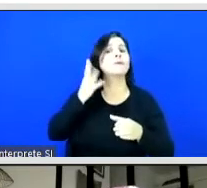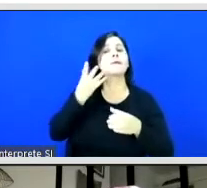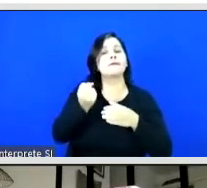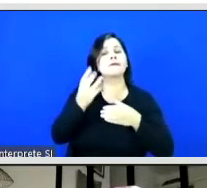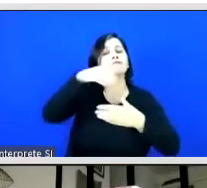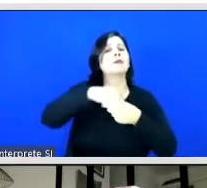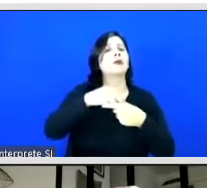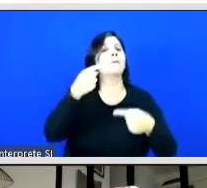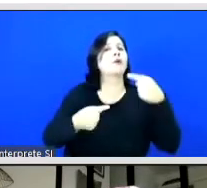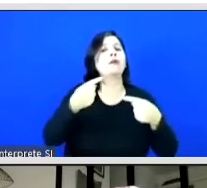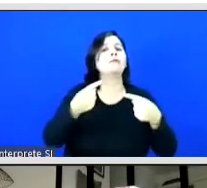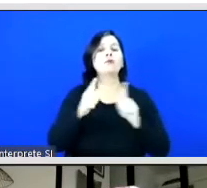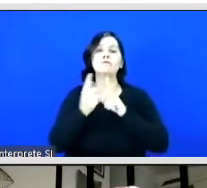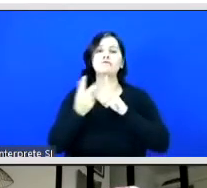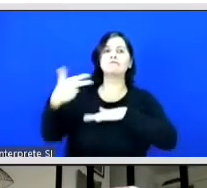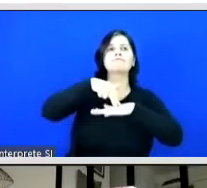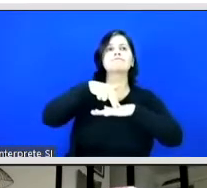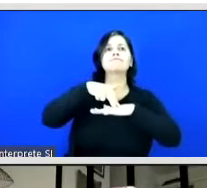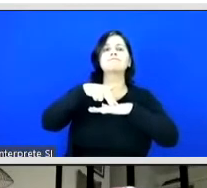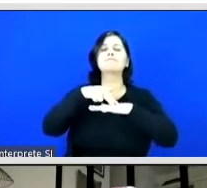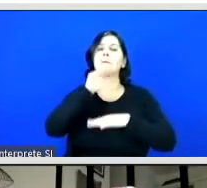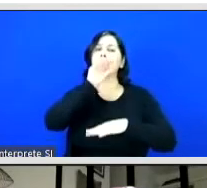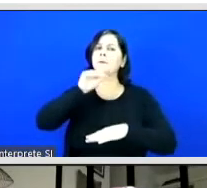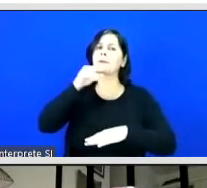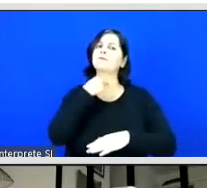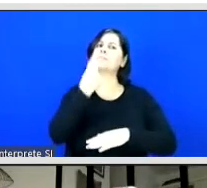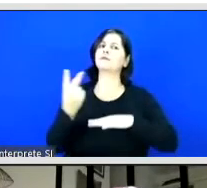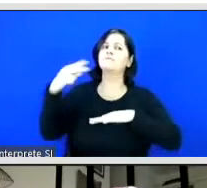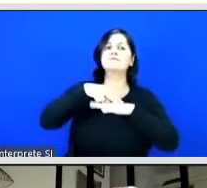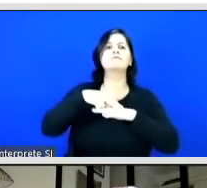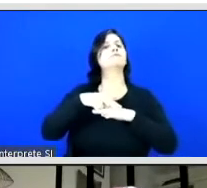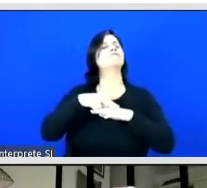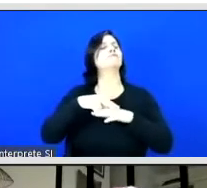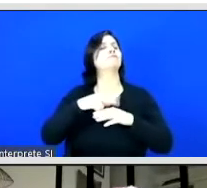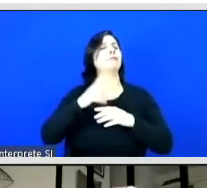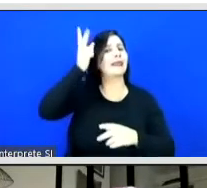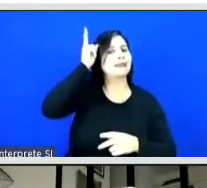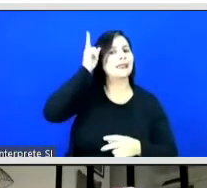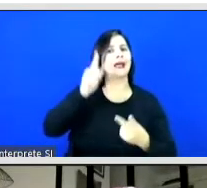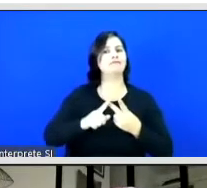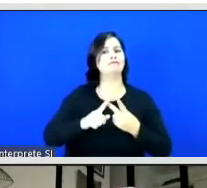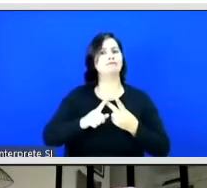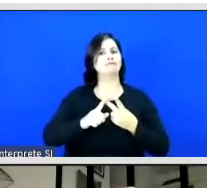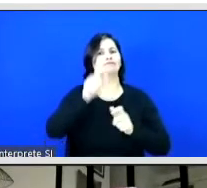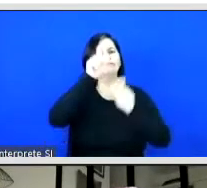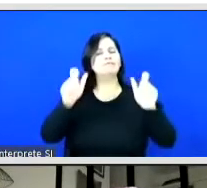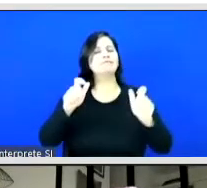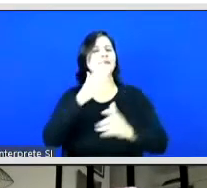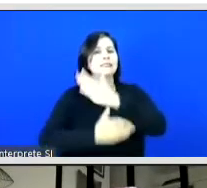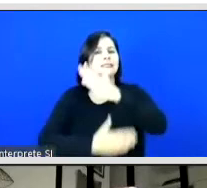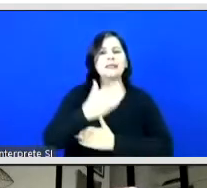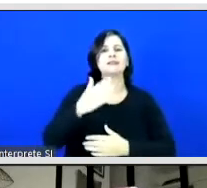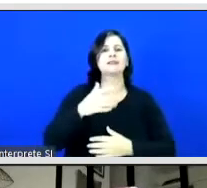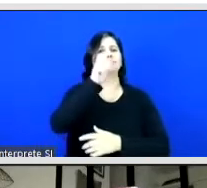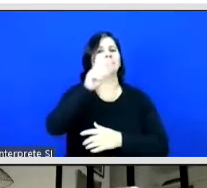las mujeres indígenas, discapacitadas, de la sociedad civil, de las académicas, del sector privado, las